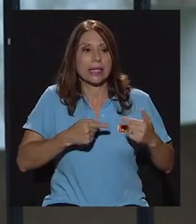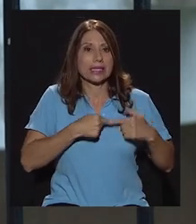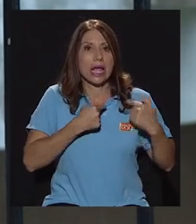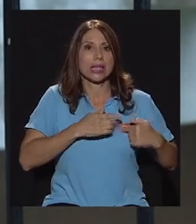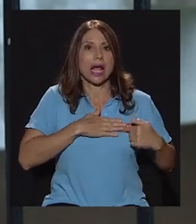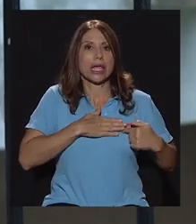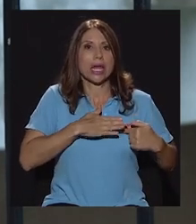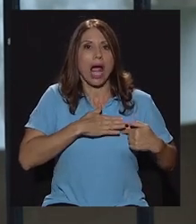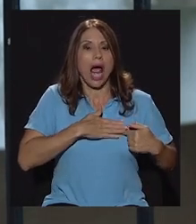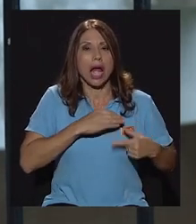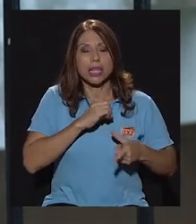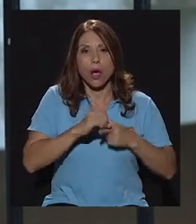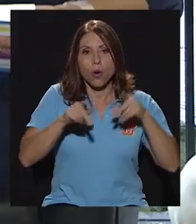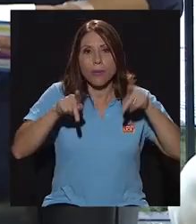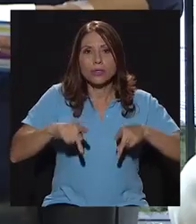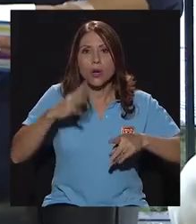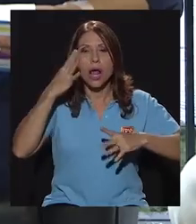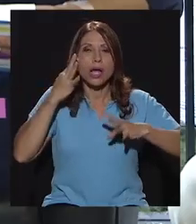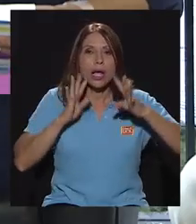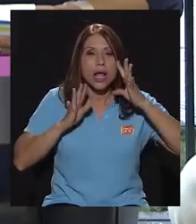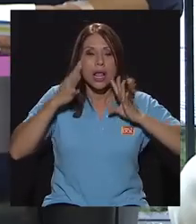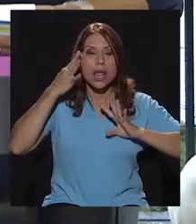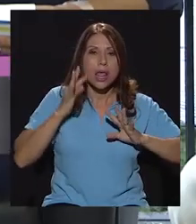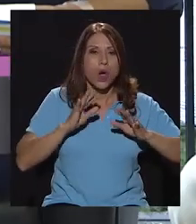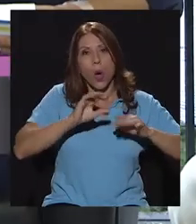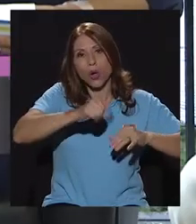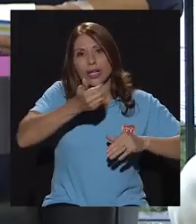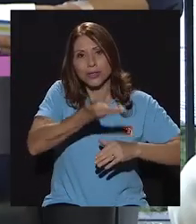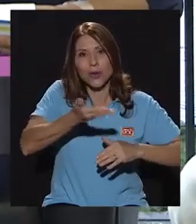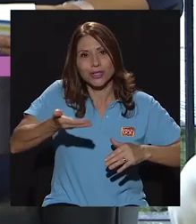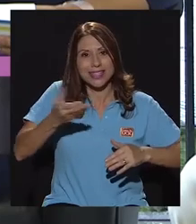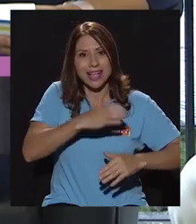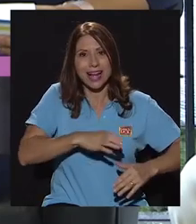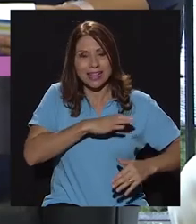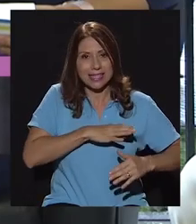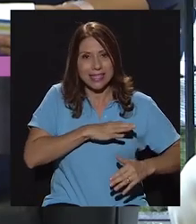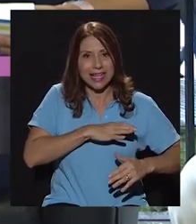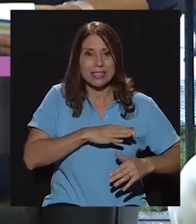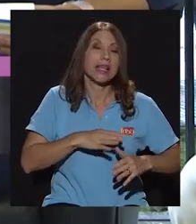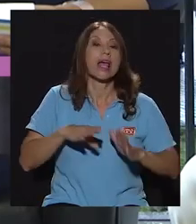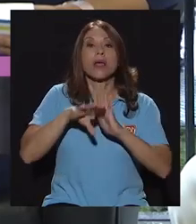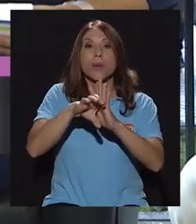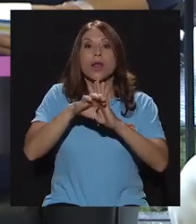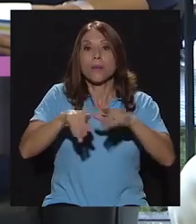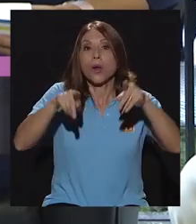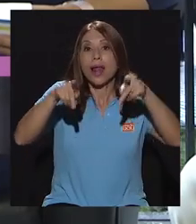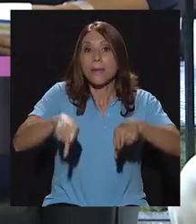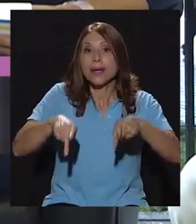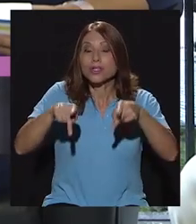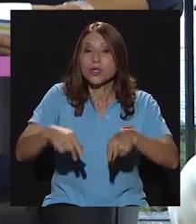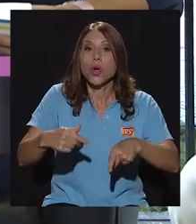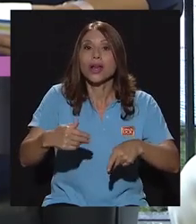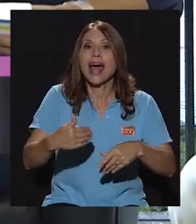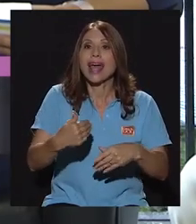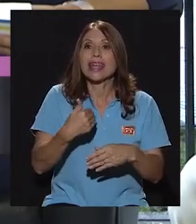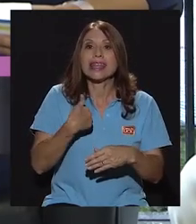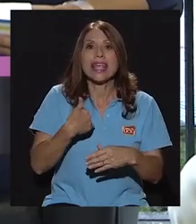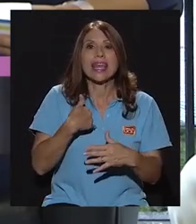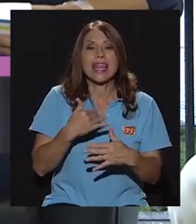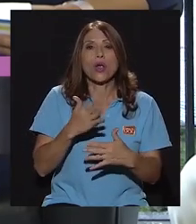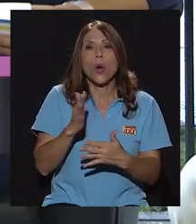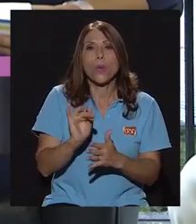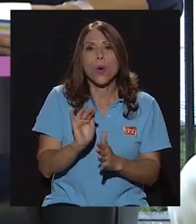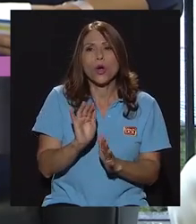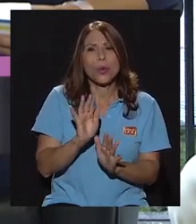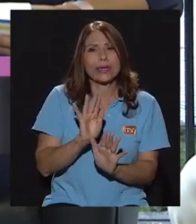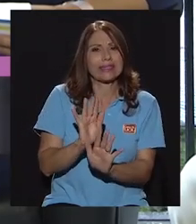Taquicardia, sudoración, etcétera. Y en algunos casos se ha reportado que cuando la persona cursa un proceso de